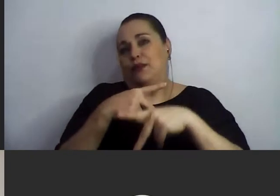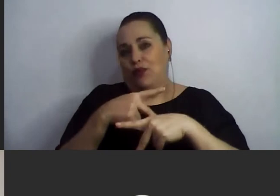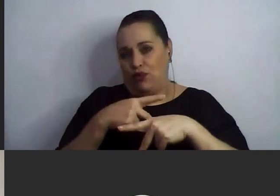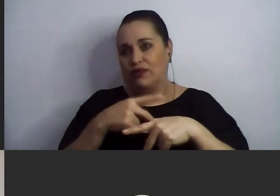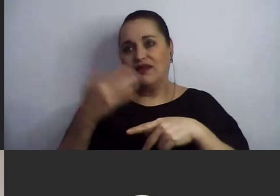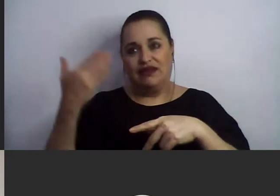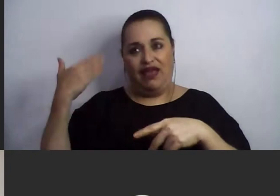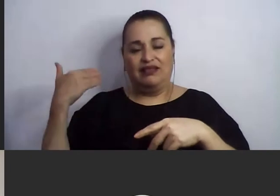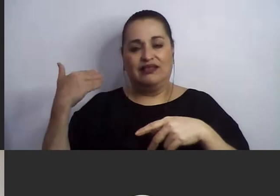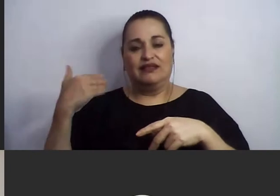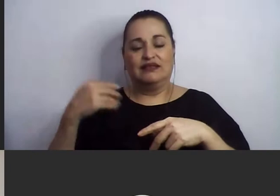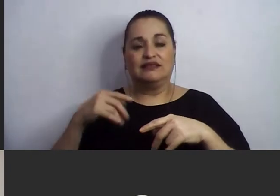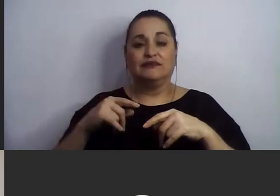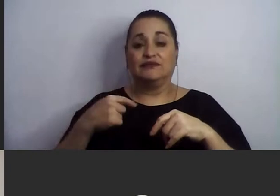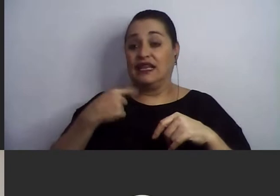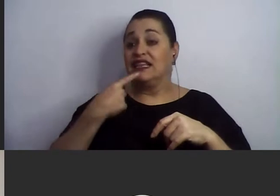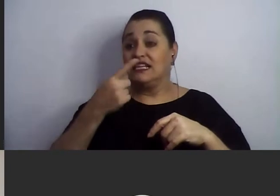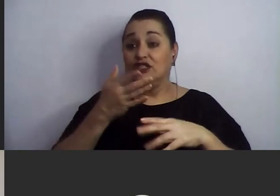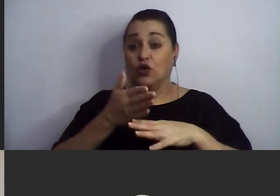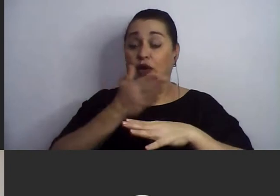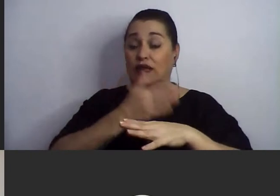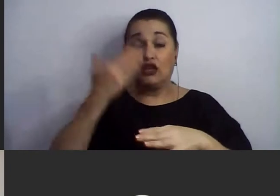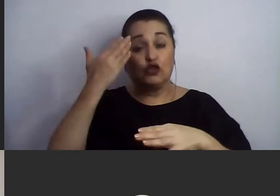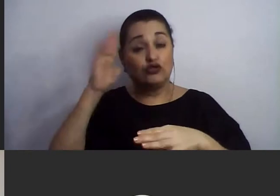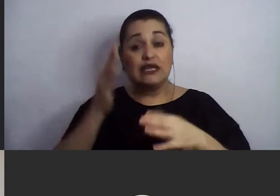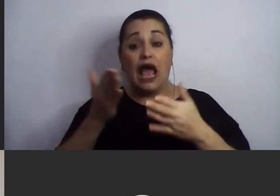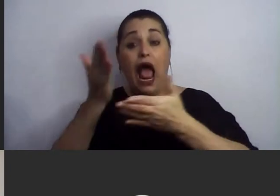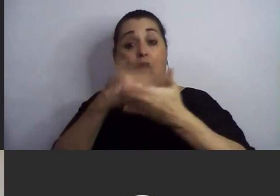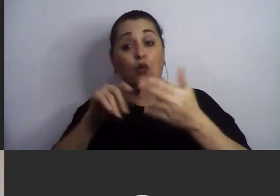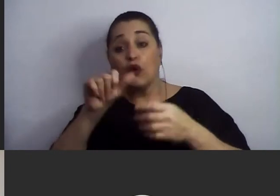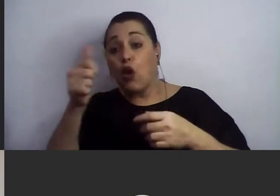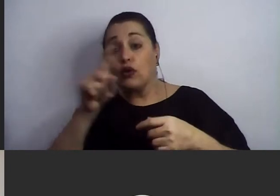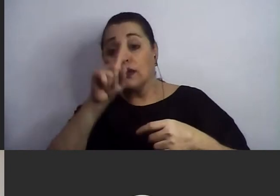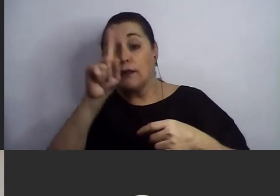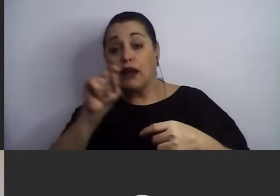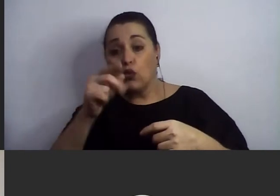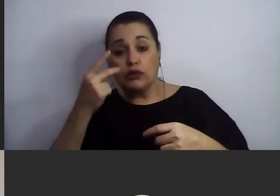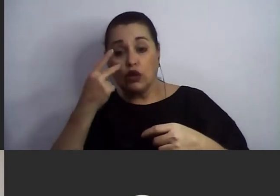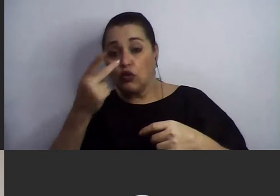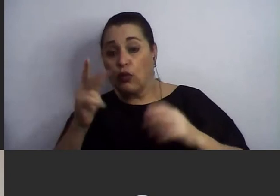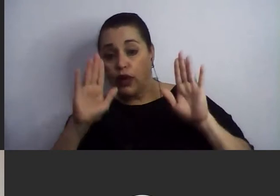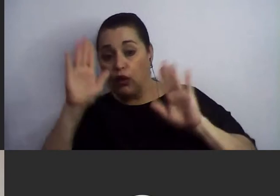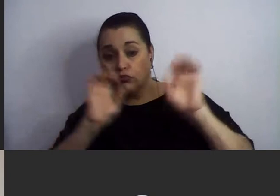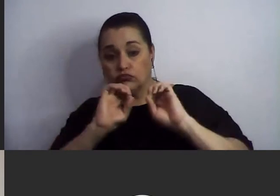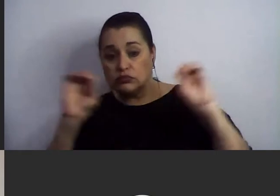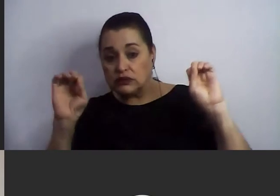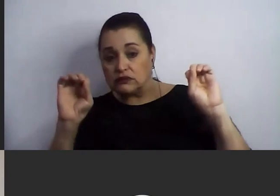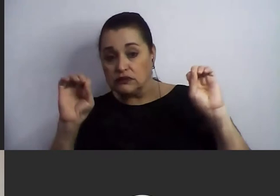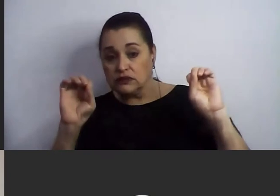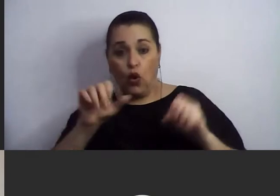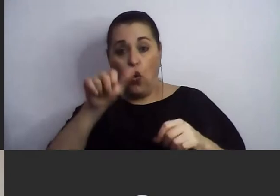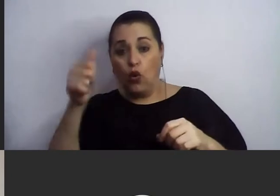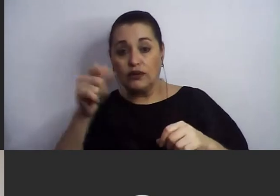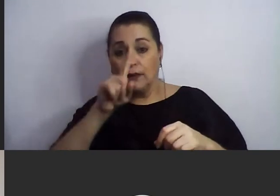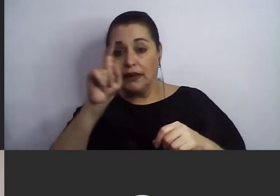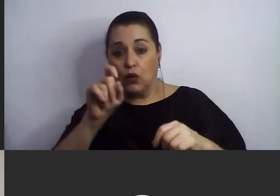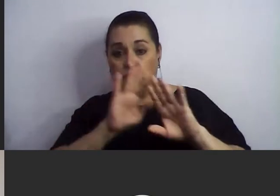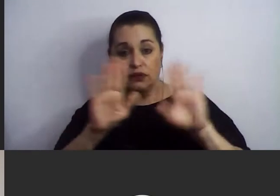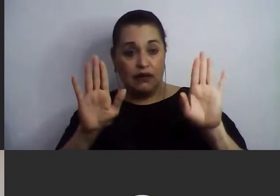dicho lo anterior no sé si hay alguna otra consulta no veo otra mano levantada o alguna otra pregunta